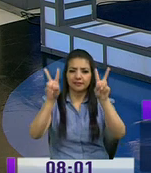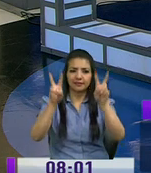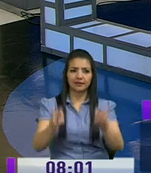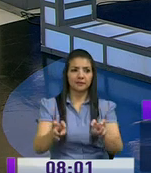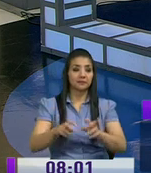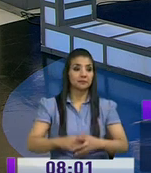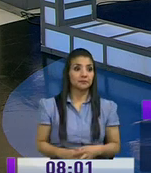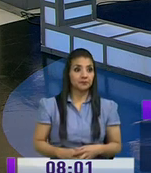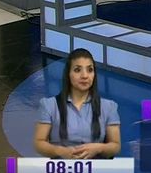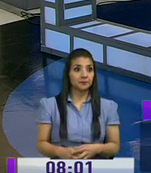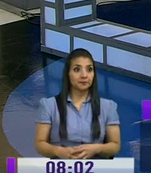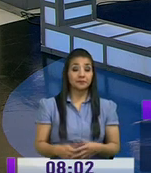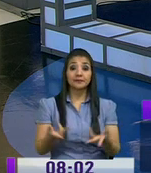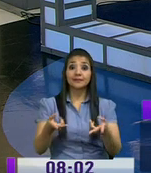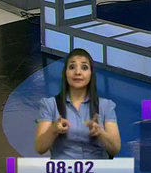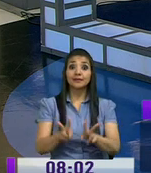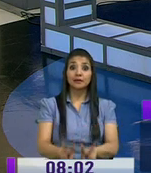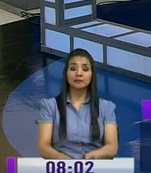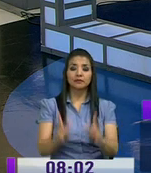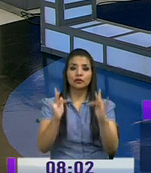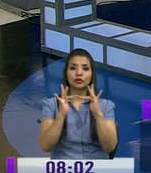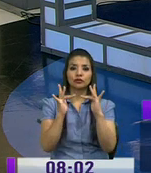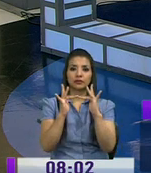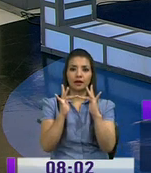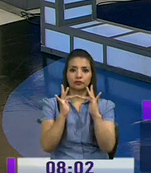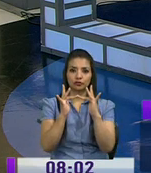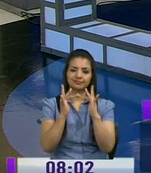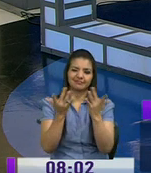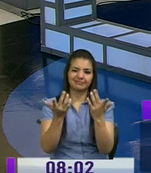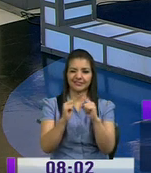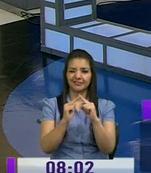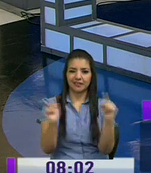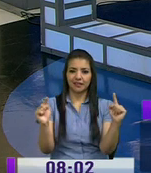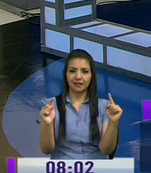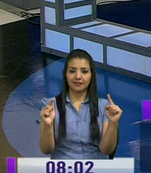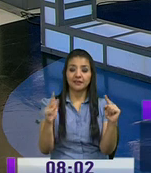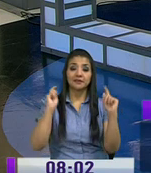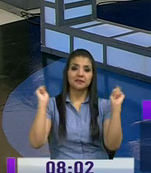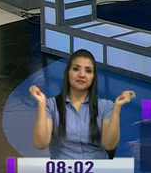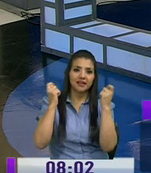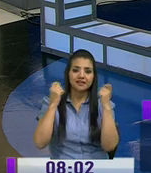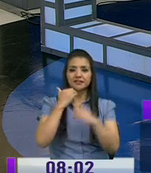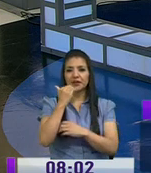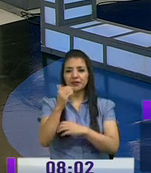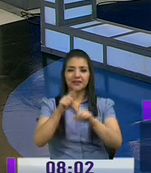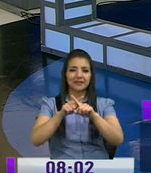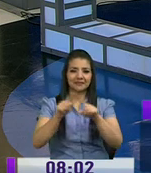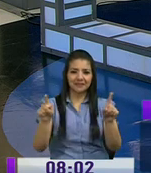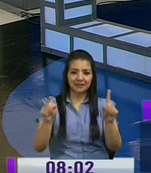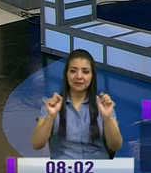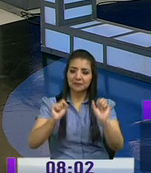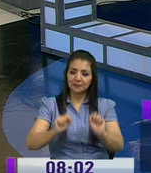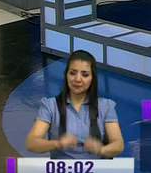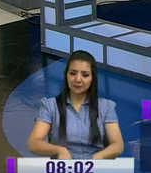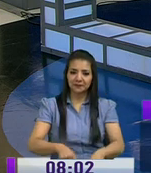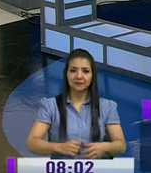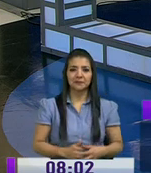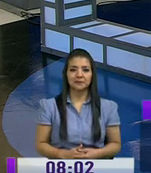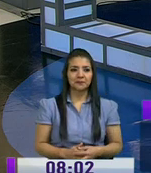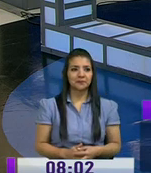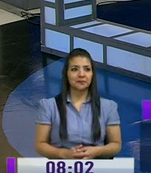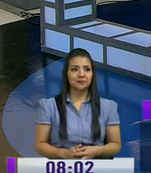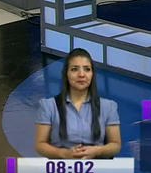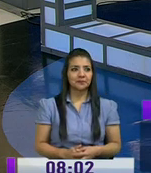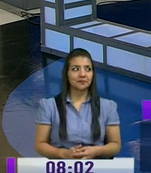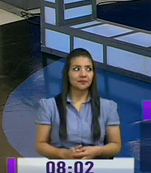mucho. Y para hablar con ustedes, porque estaremos invitándoles a fiestas, hay unas fiestas ahora, vea, para echar paso que ya les vamos a contar.